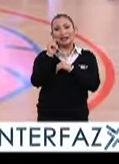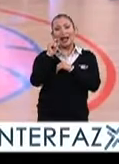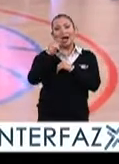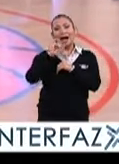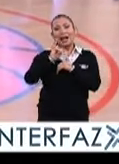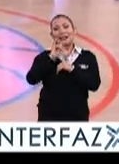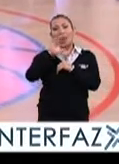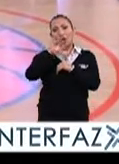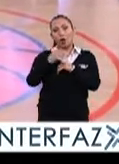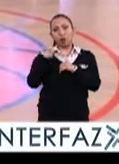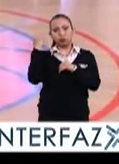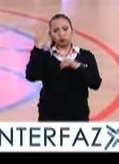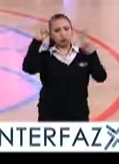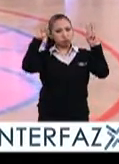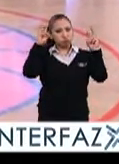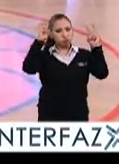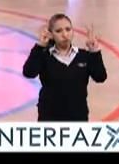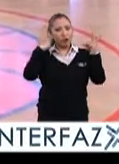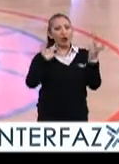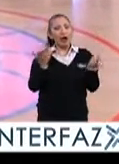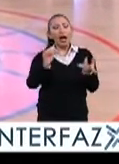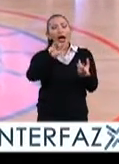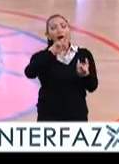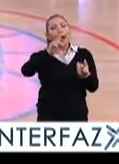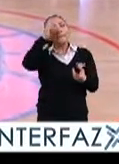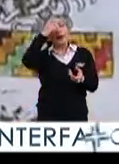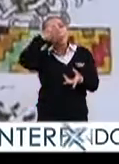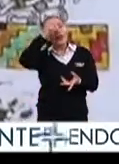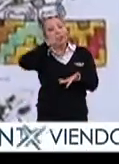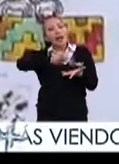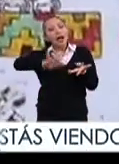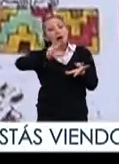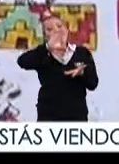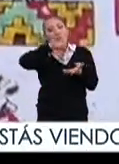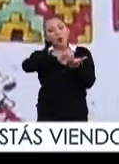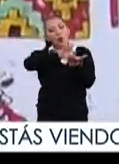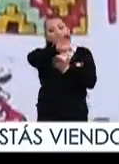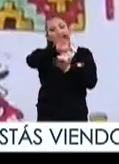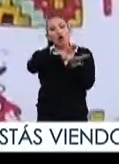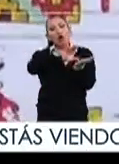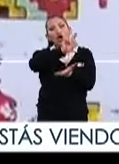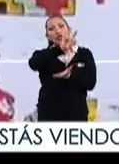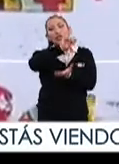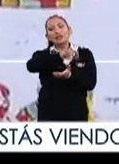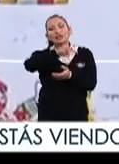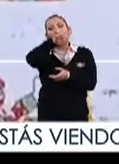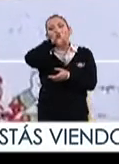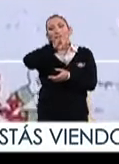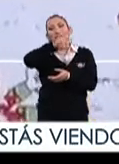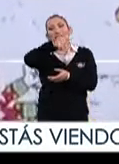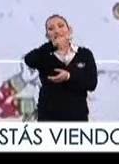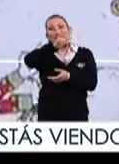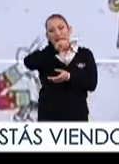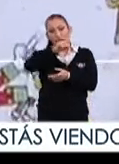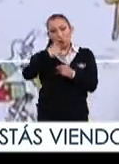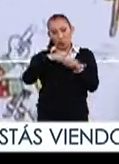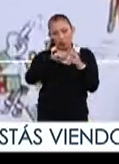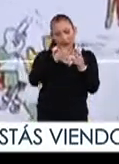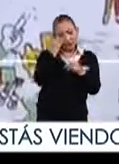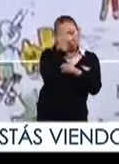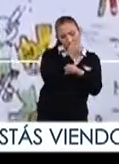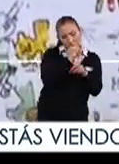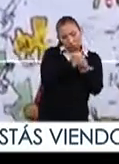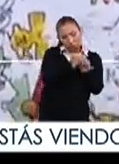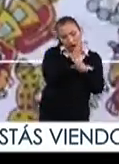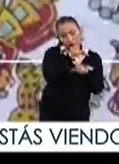Tlaxiaco impartieron la ponencia App para aprender a leer códices mixtecos. Cuando comencé, mejor dicho, a estudiar los códices, me di